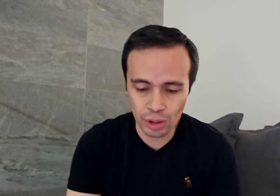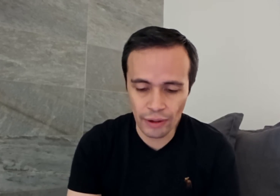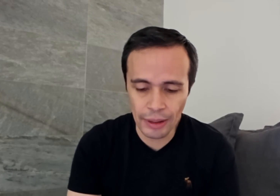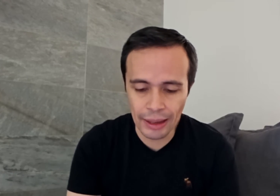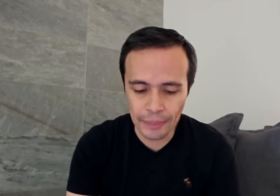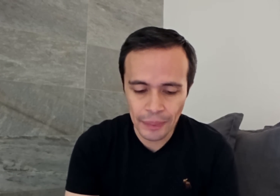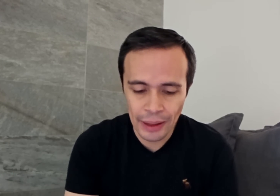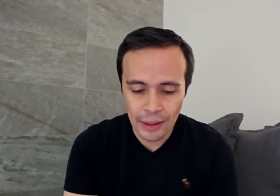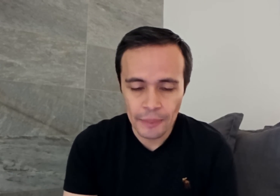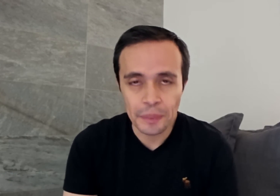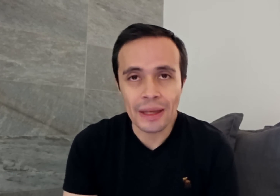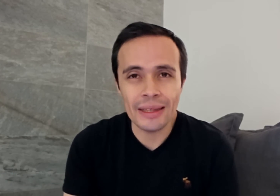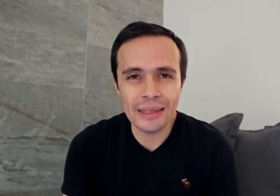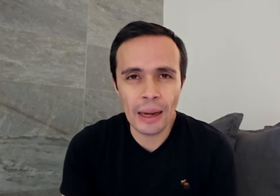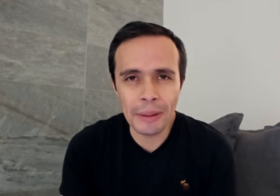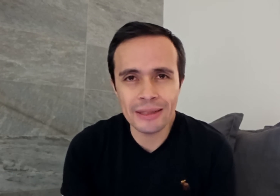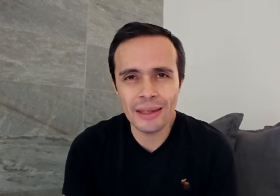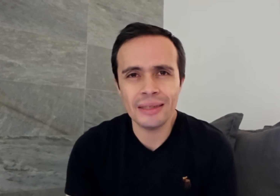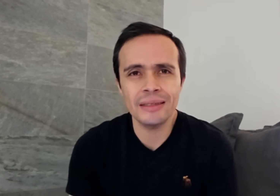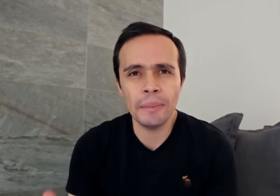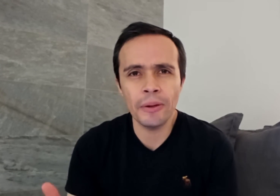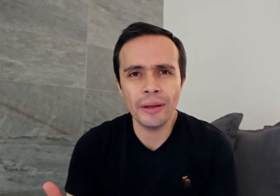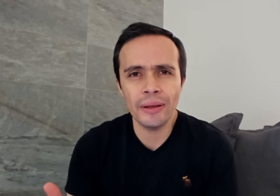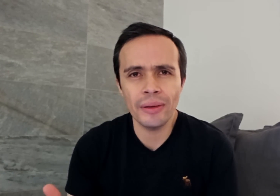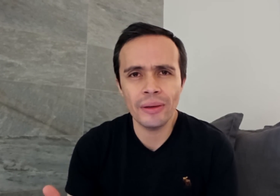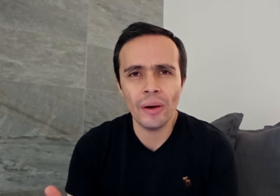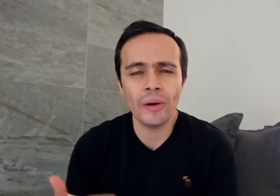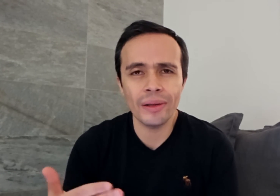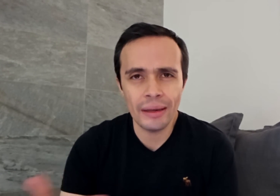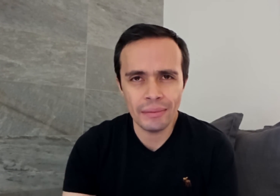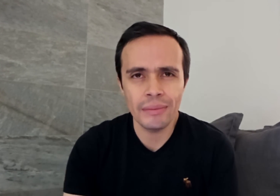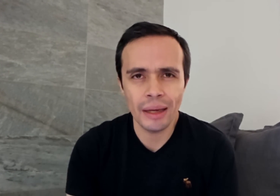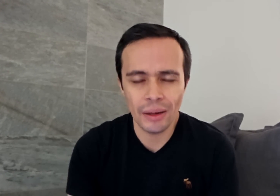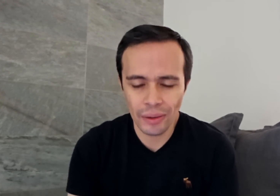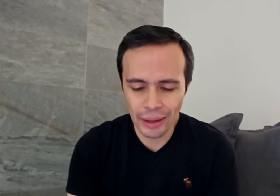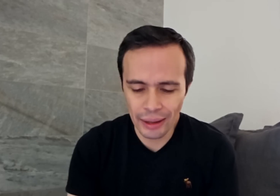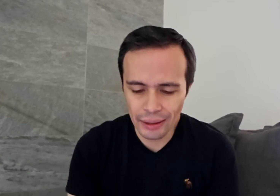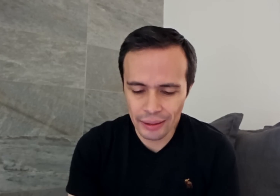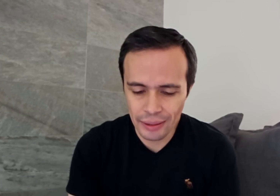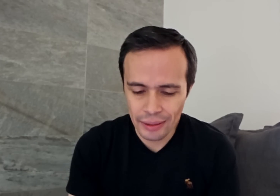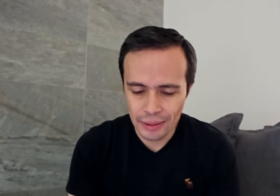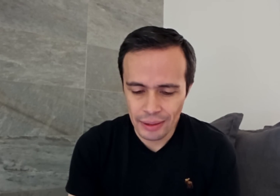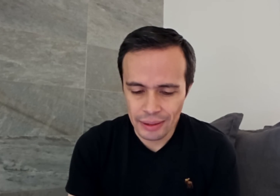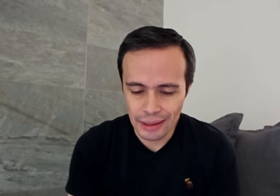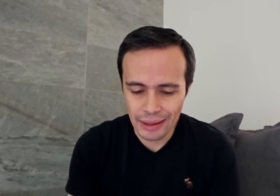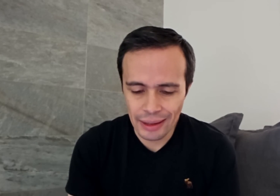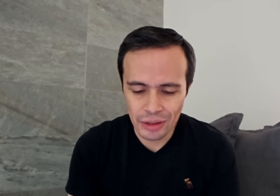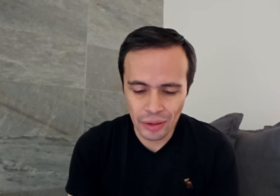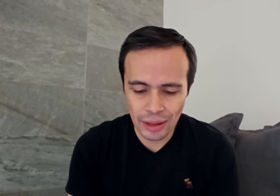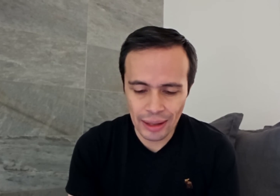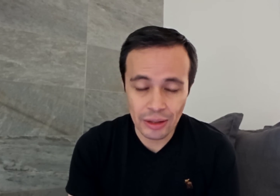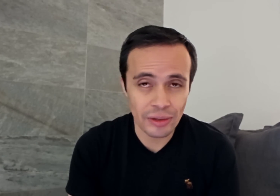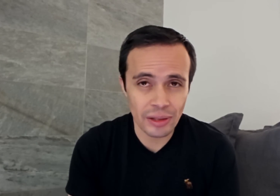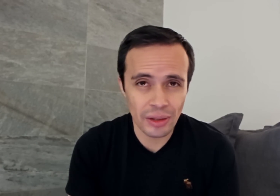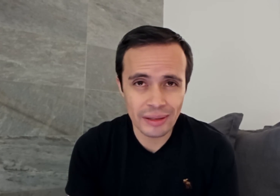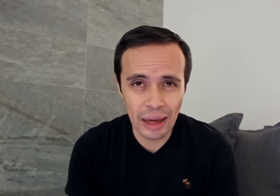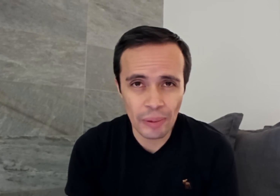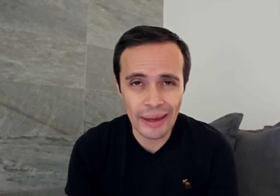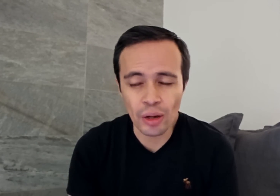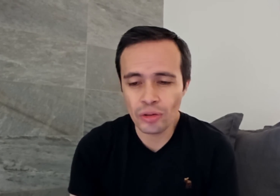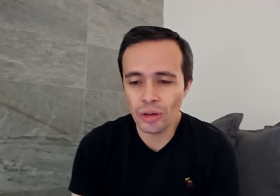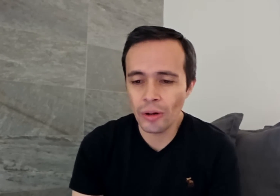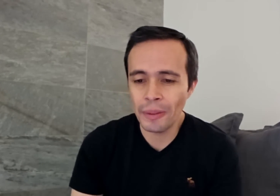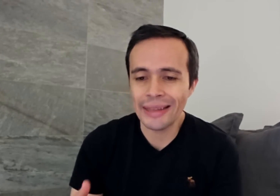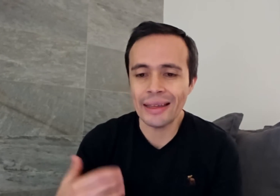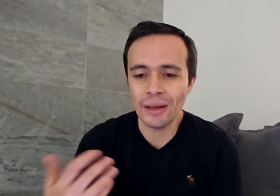junto con su familia. Dice la presidenta, se está poniendo orden en lo que está en relación a las concesiones de